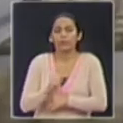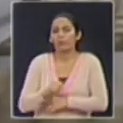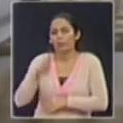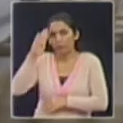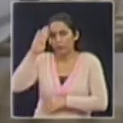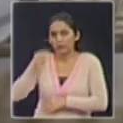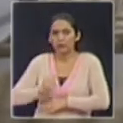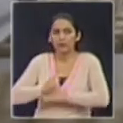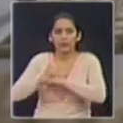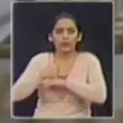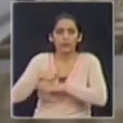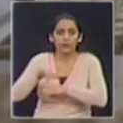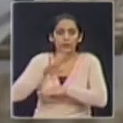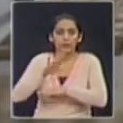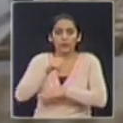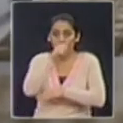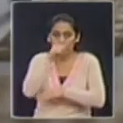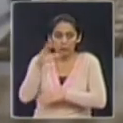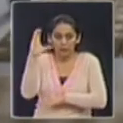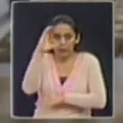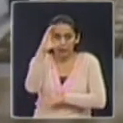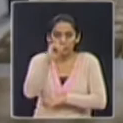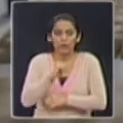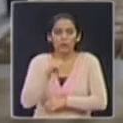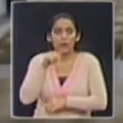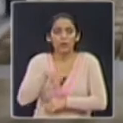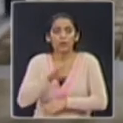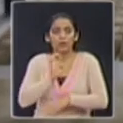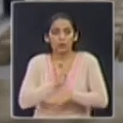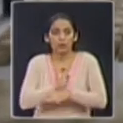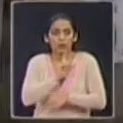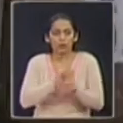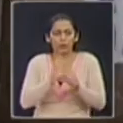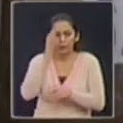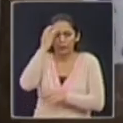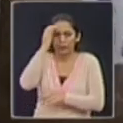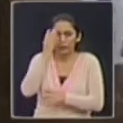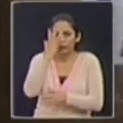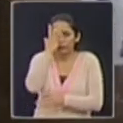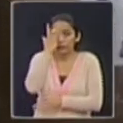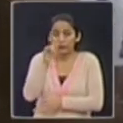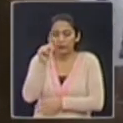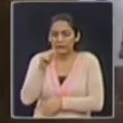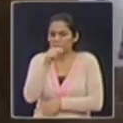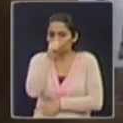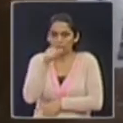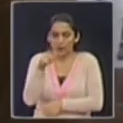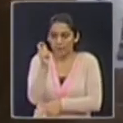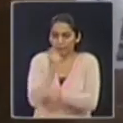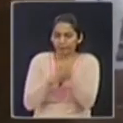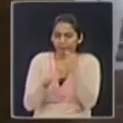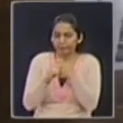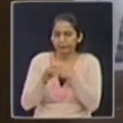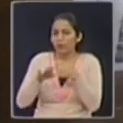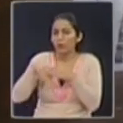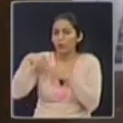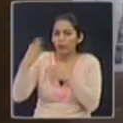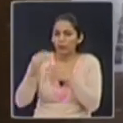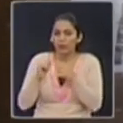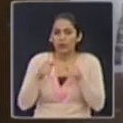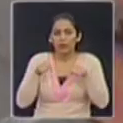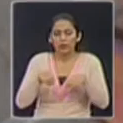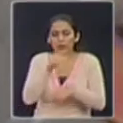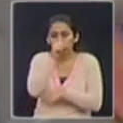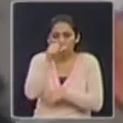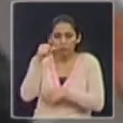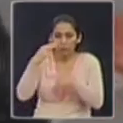de sustancias al interior del país es lo que le preocupa al gobierno nacional, sobre todo por el incremento de consumo de heroína. En